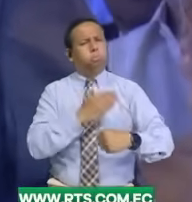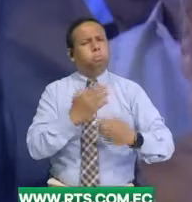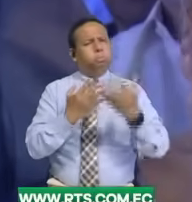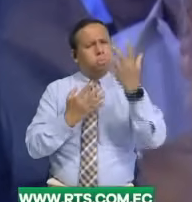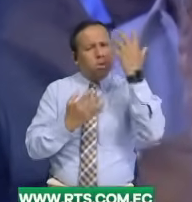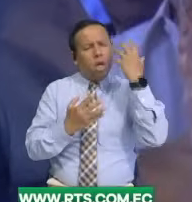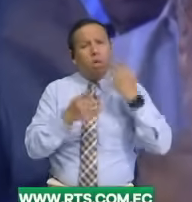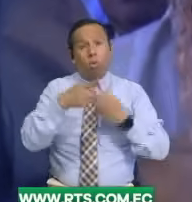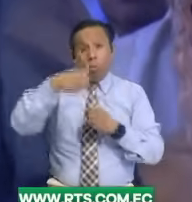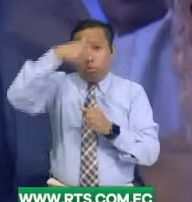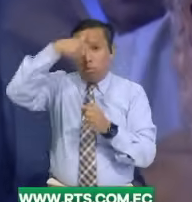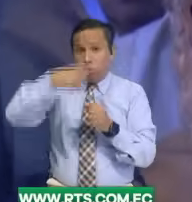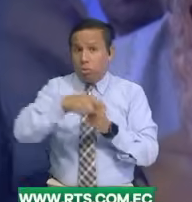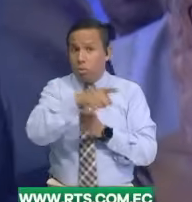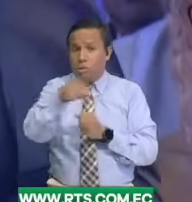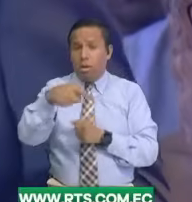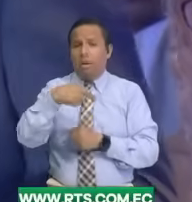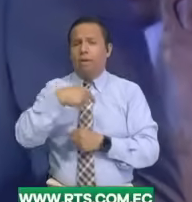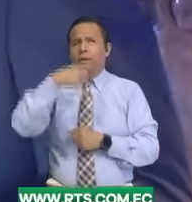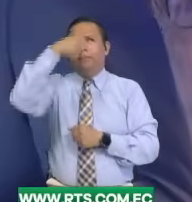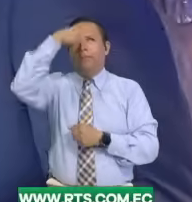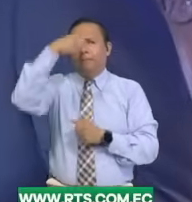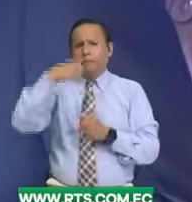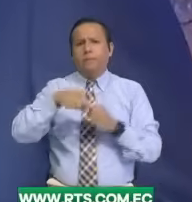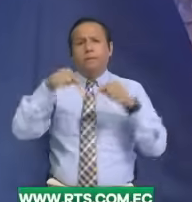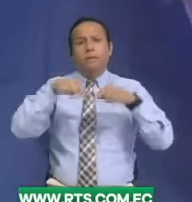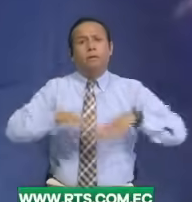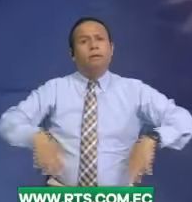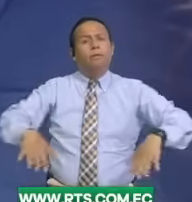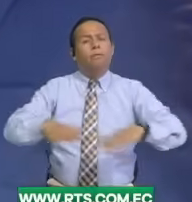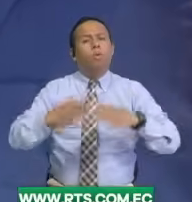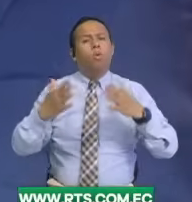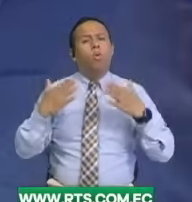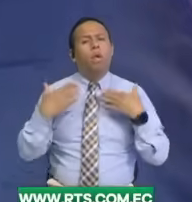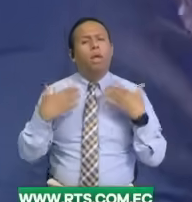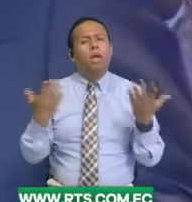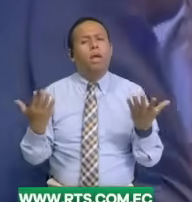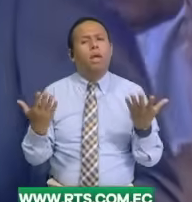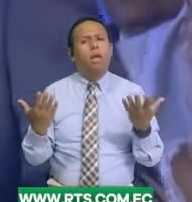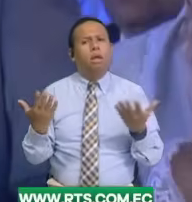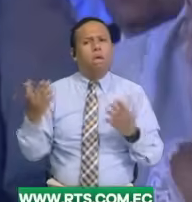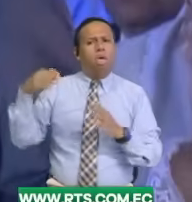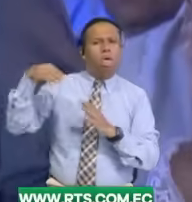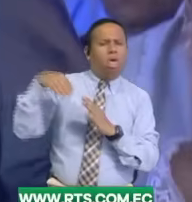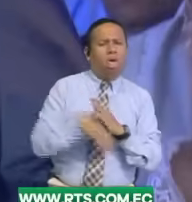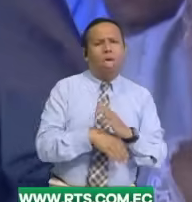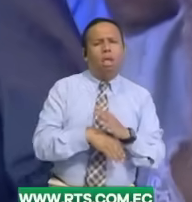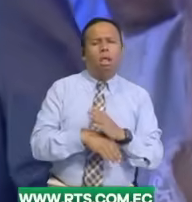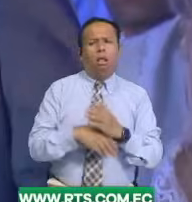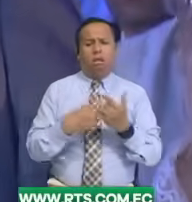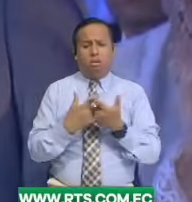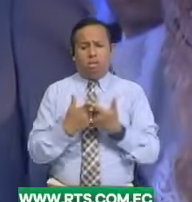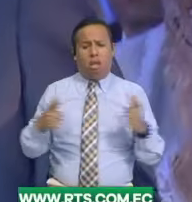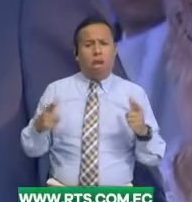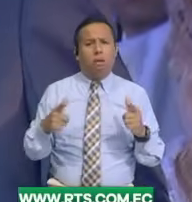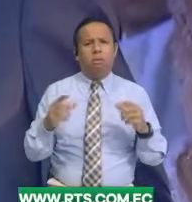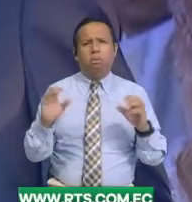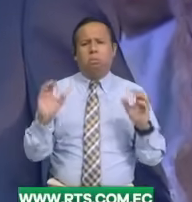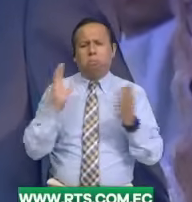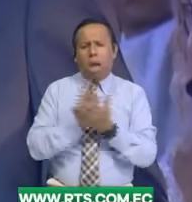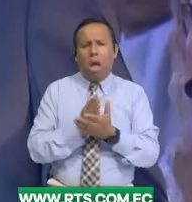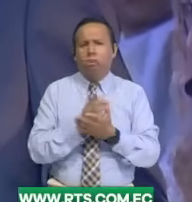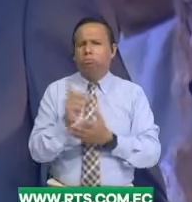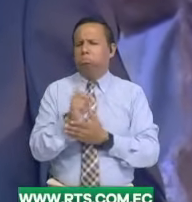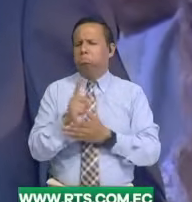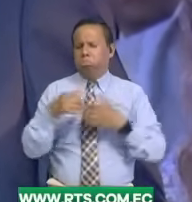en su corazón presente que Guayaquil nunca va a dejar de ser libre ni independiente. Así nos quieran